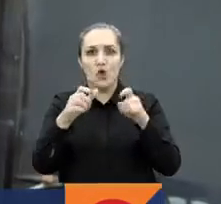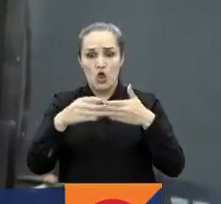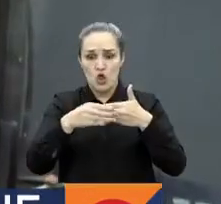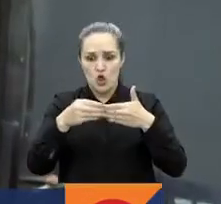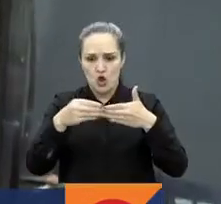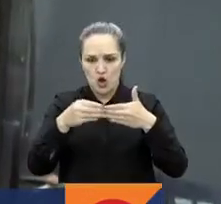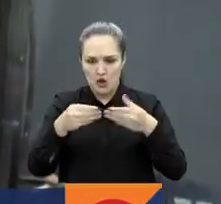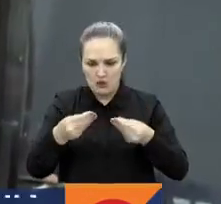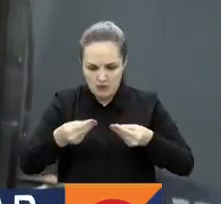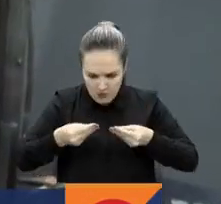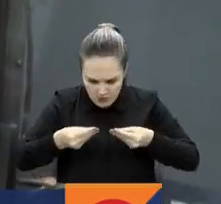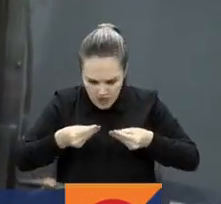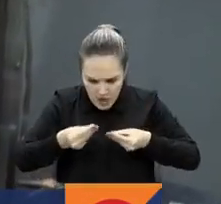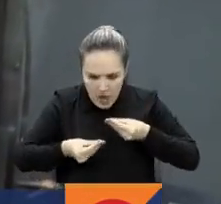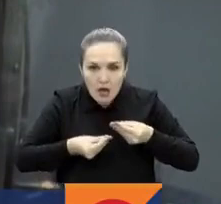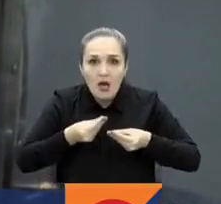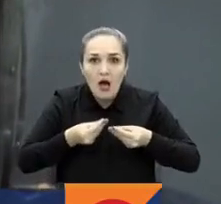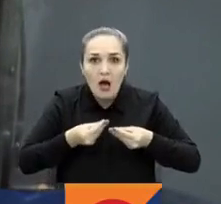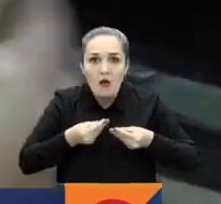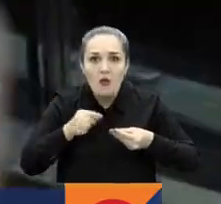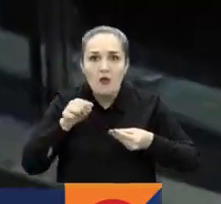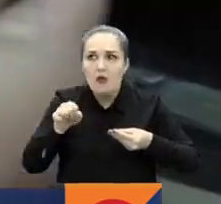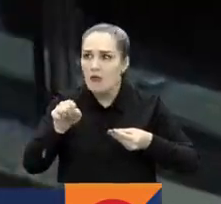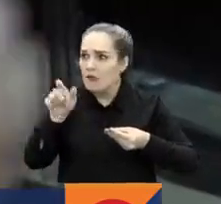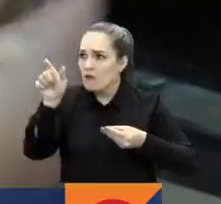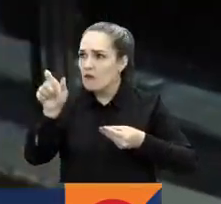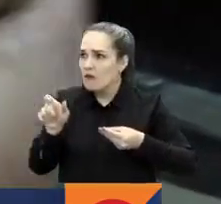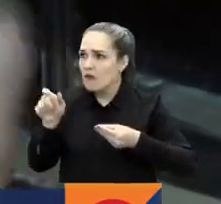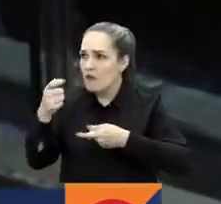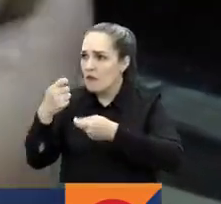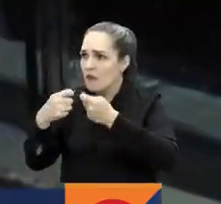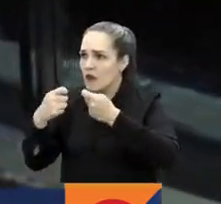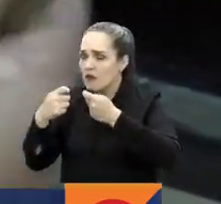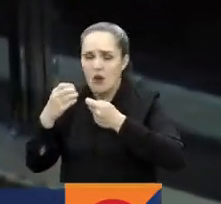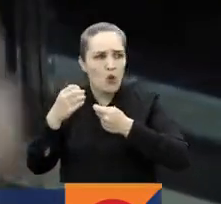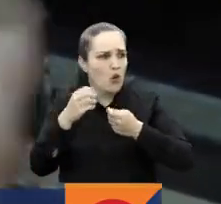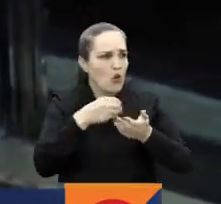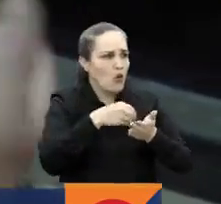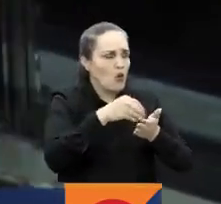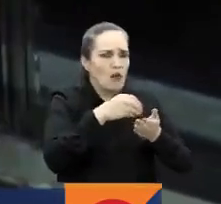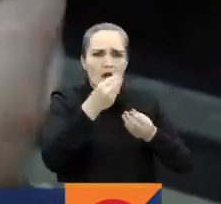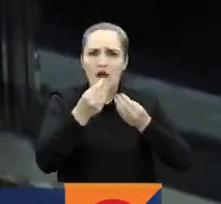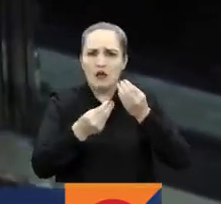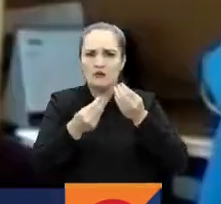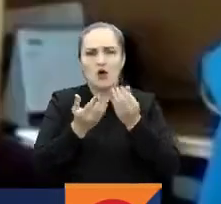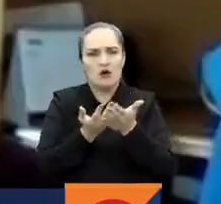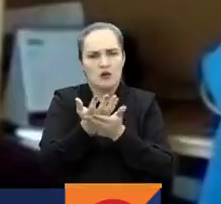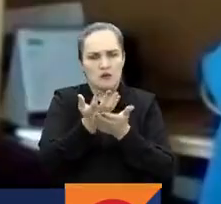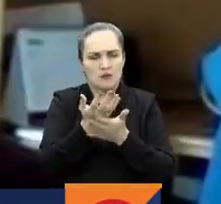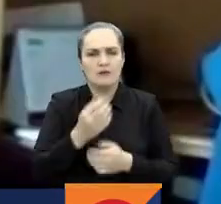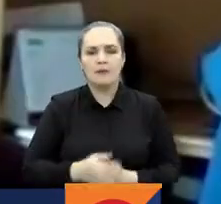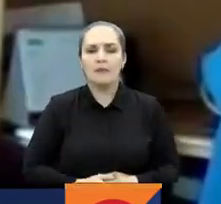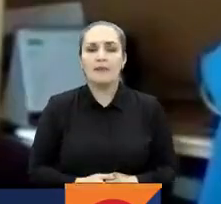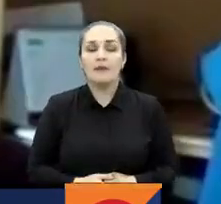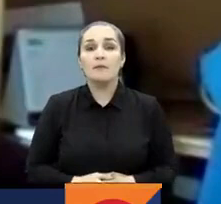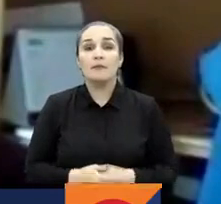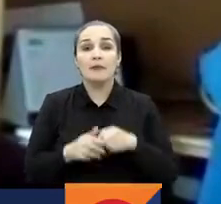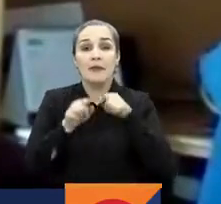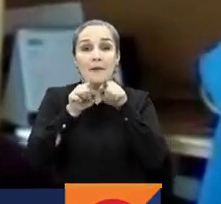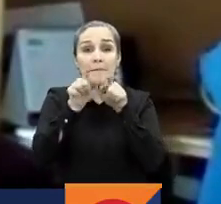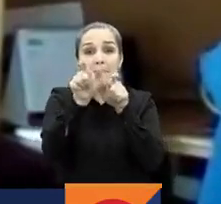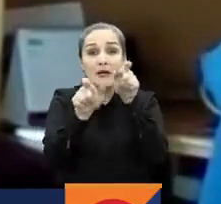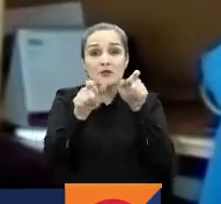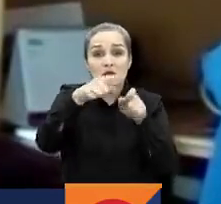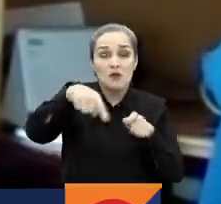dólar en precios máximos ronda la cabeza de millones de colombianos. Los expertos coinciden en las recomendaciones. Las personas deben